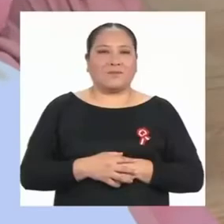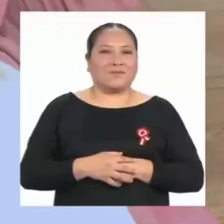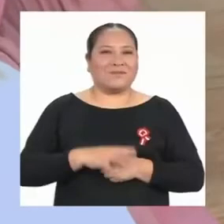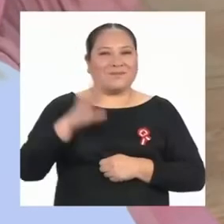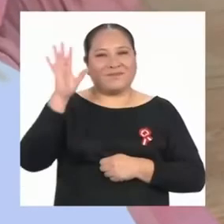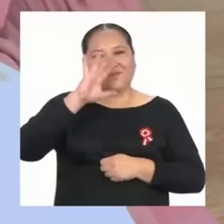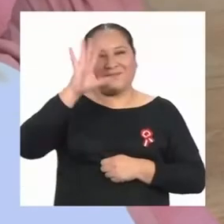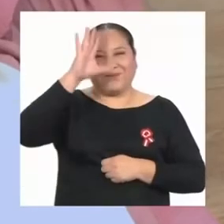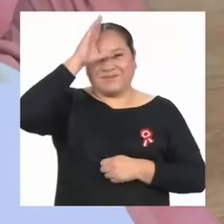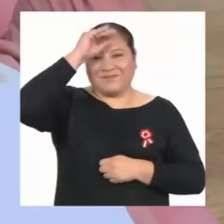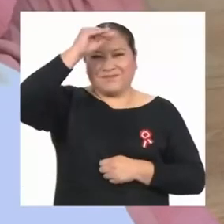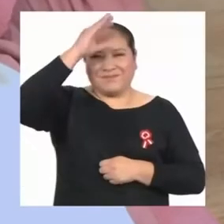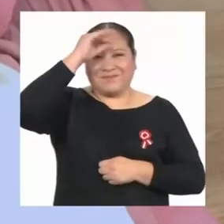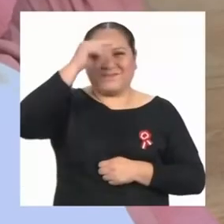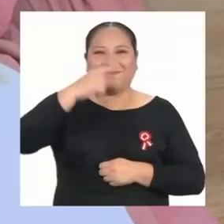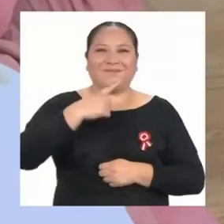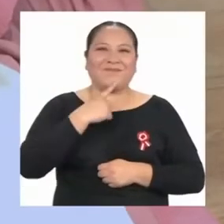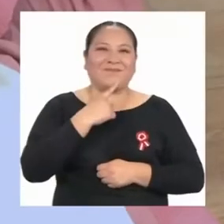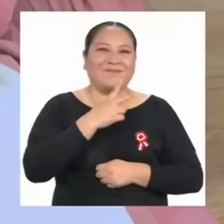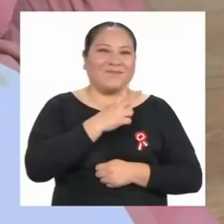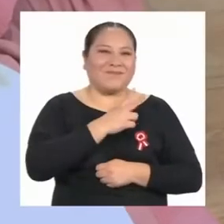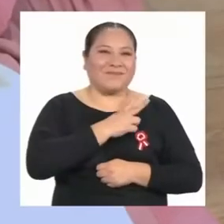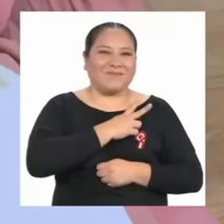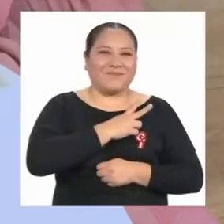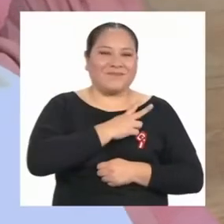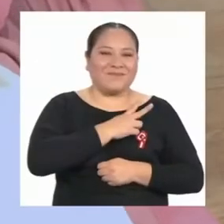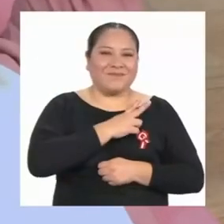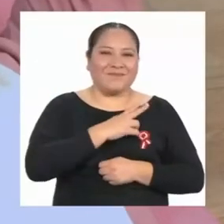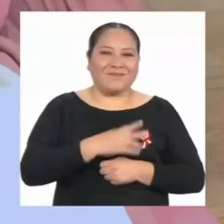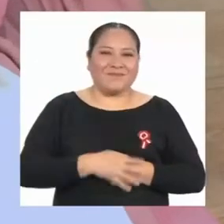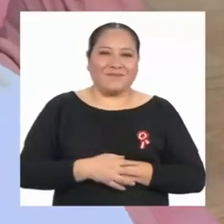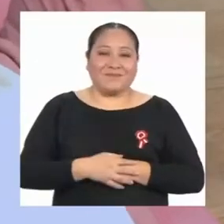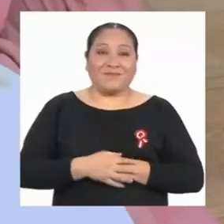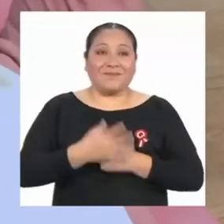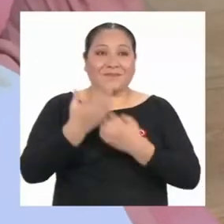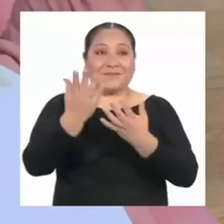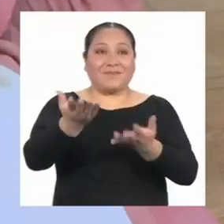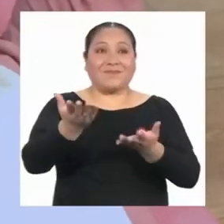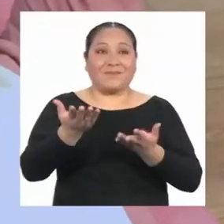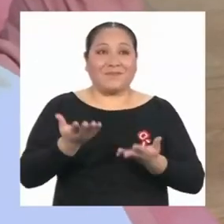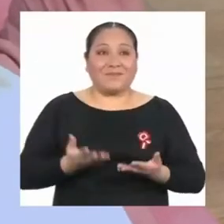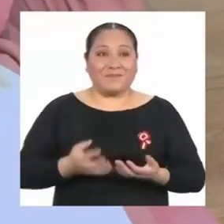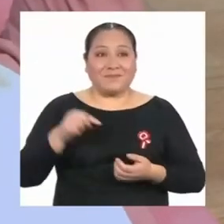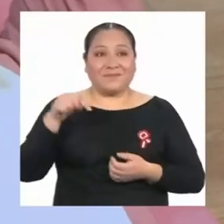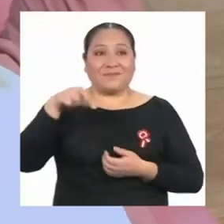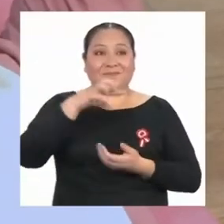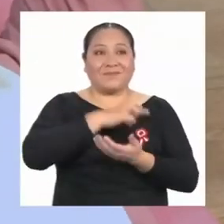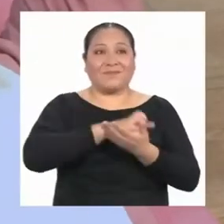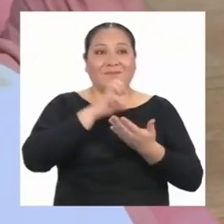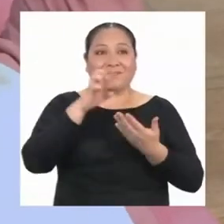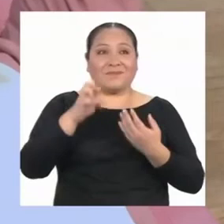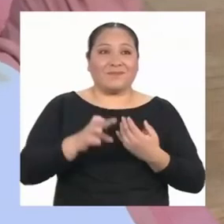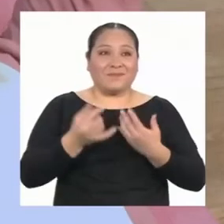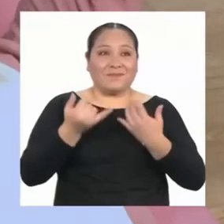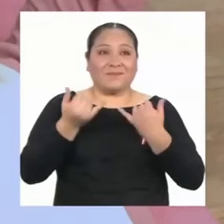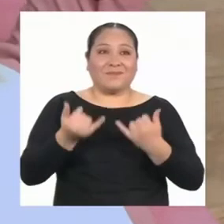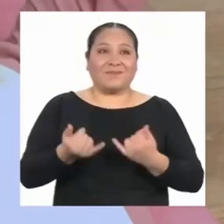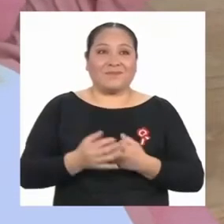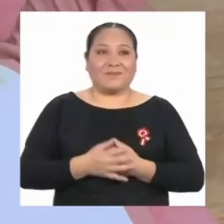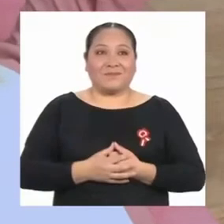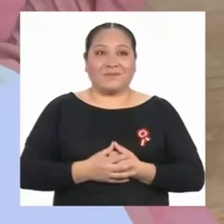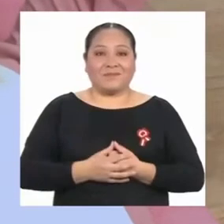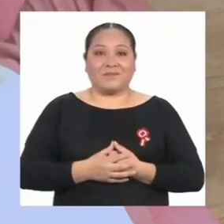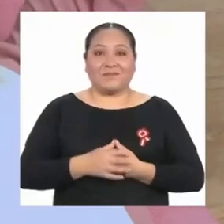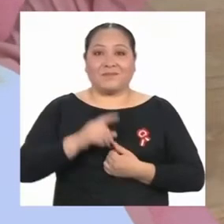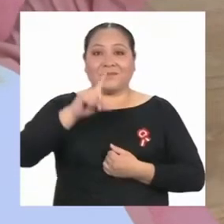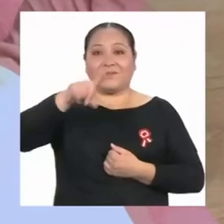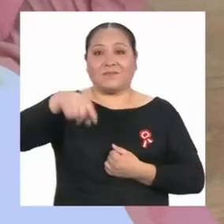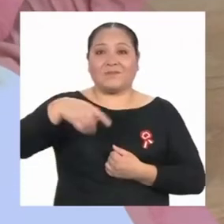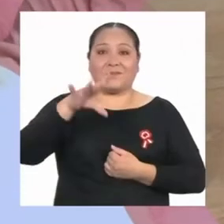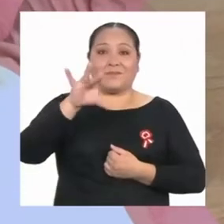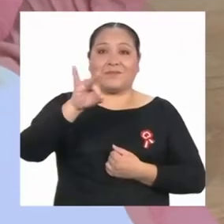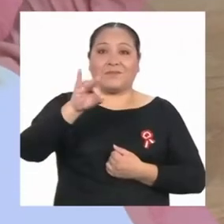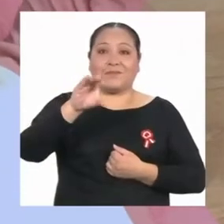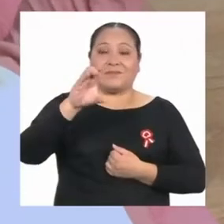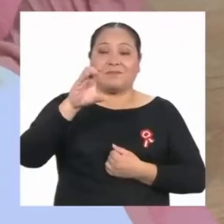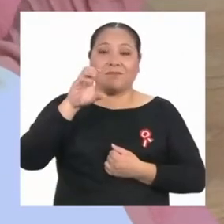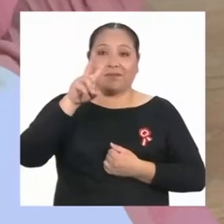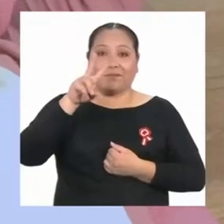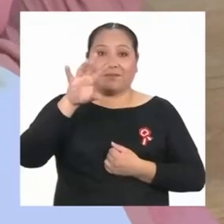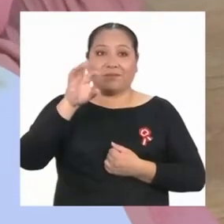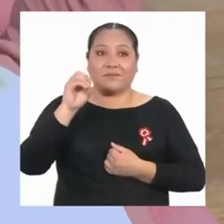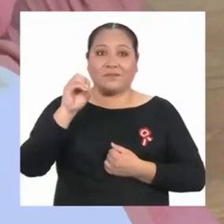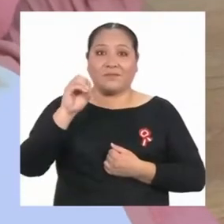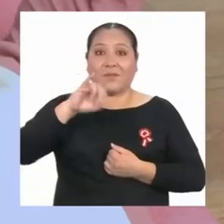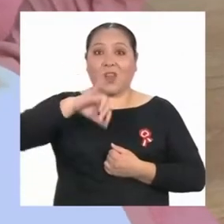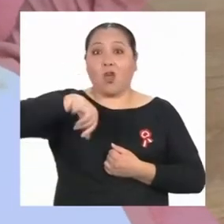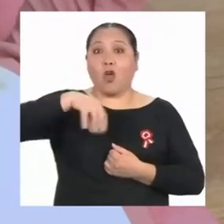Hola chicas y chicos de segundo de secundaria. Les doy la bienvenida al programa de hoy. En 1820, don José de San